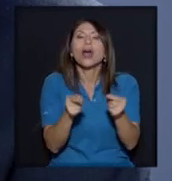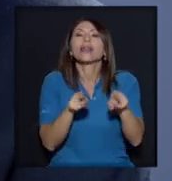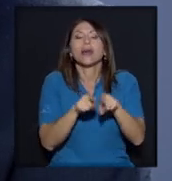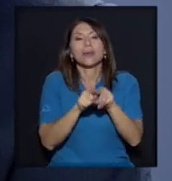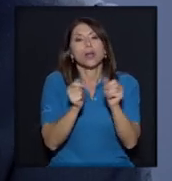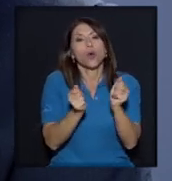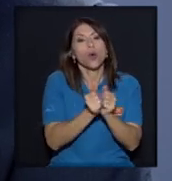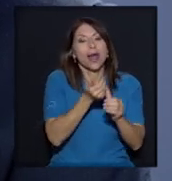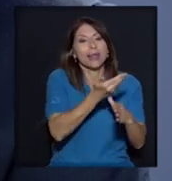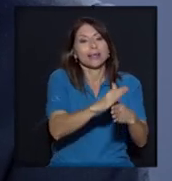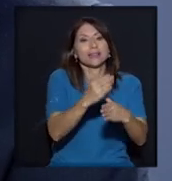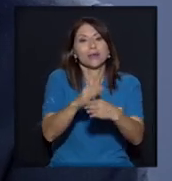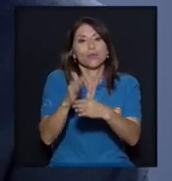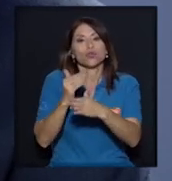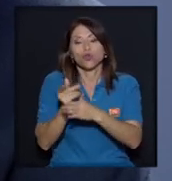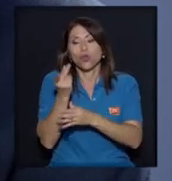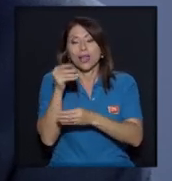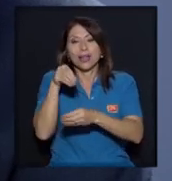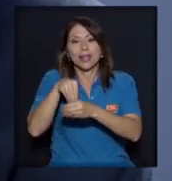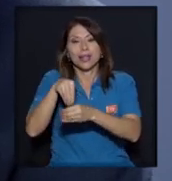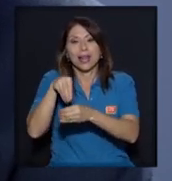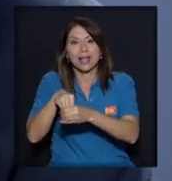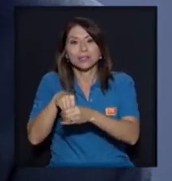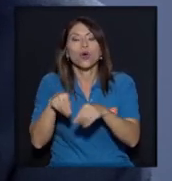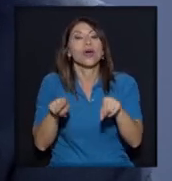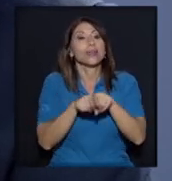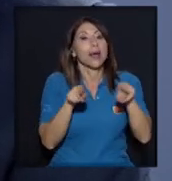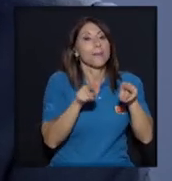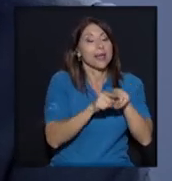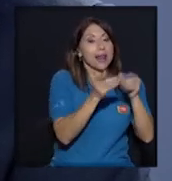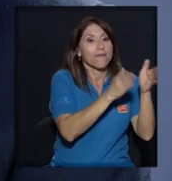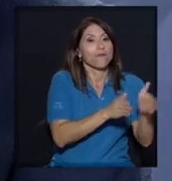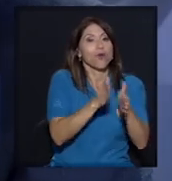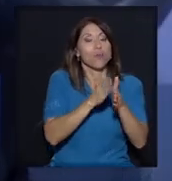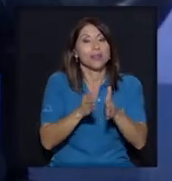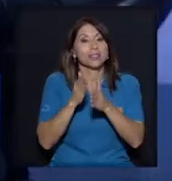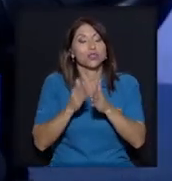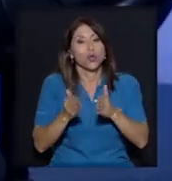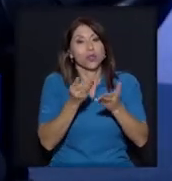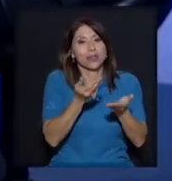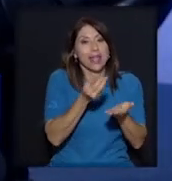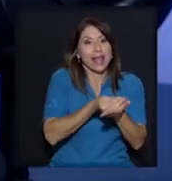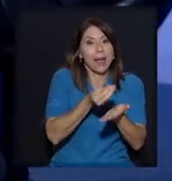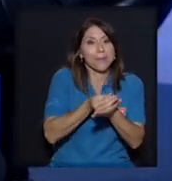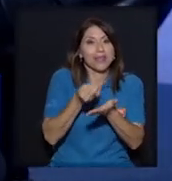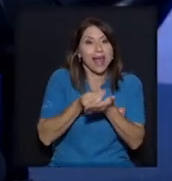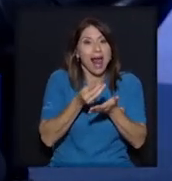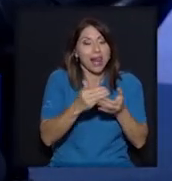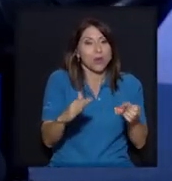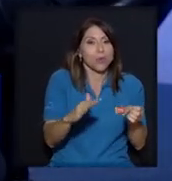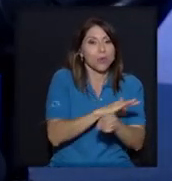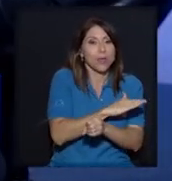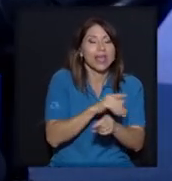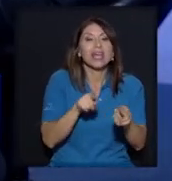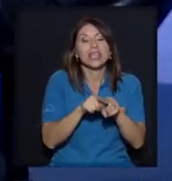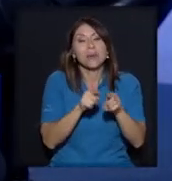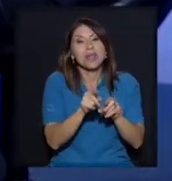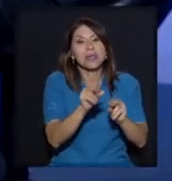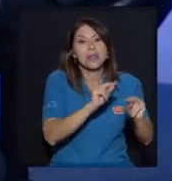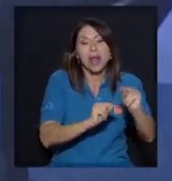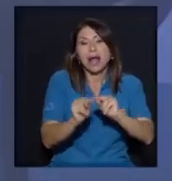la formación bruta de capital y transacciones financieras que llevan a cabo cada uno de estos